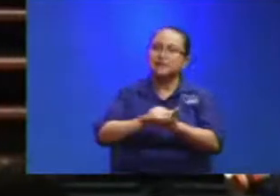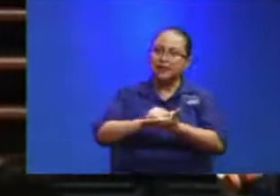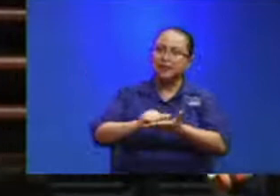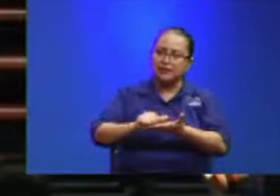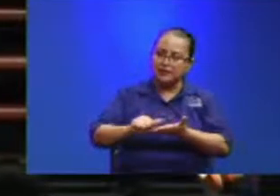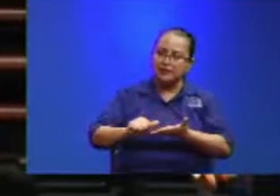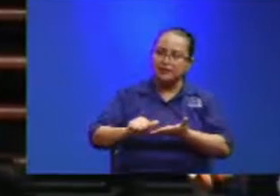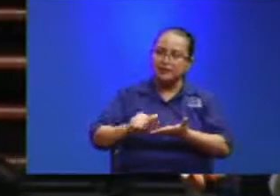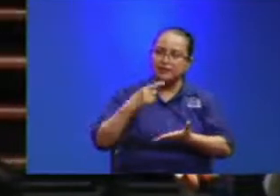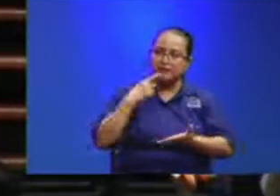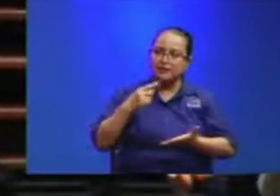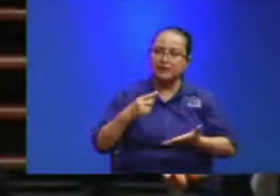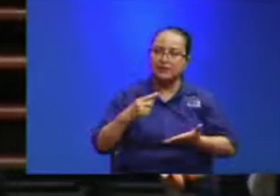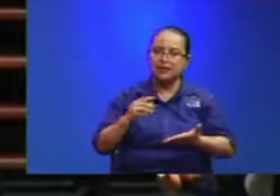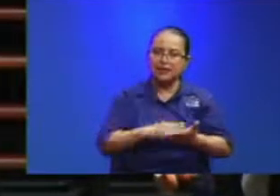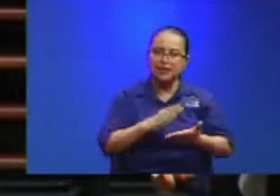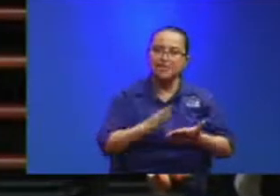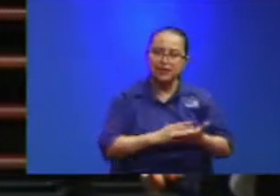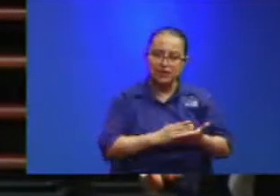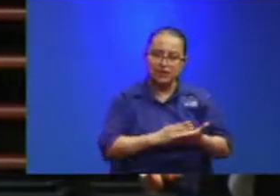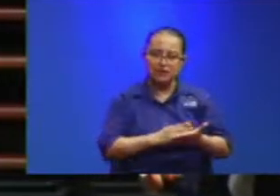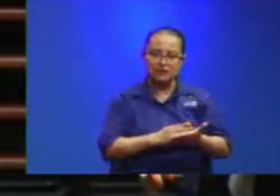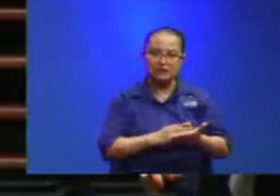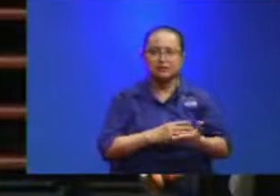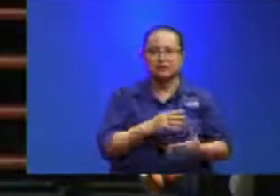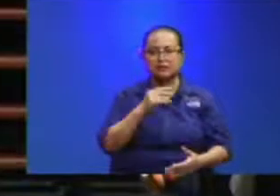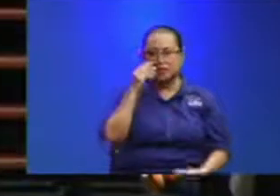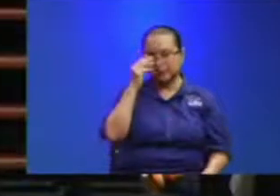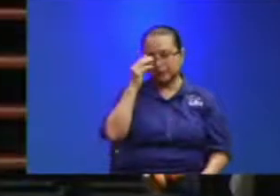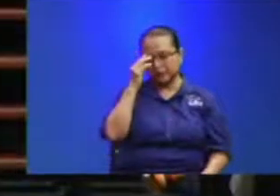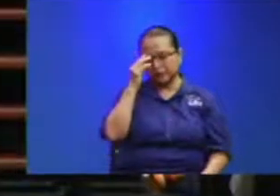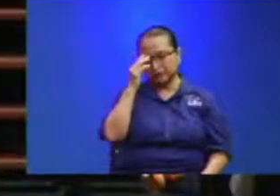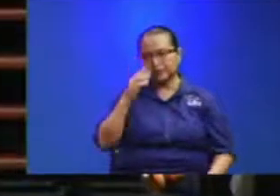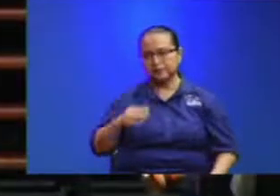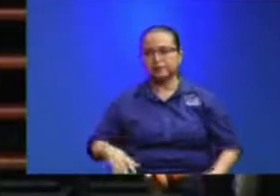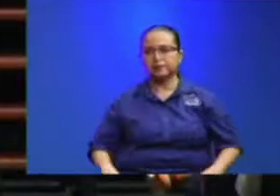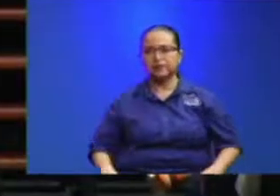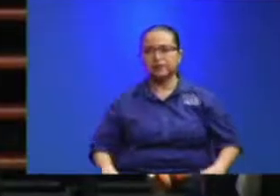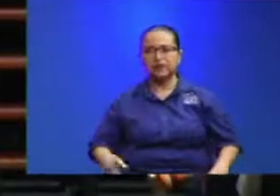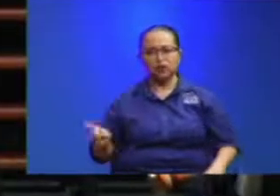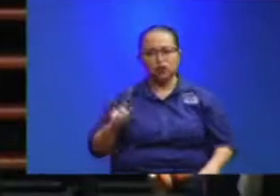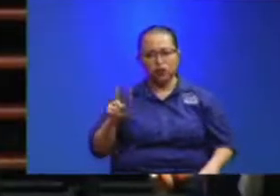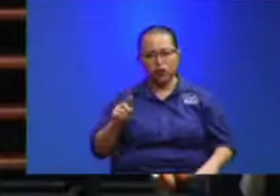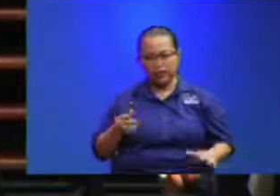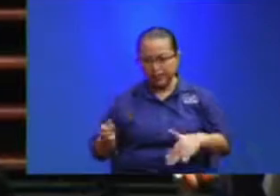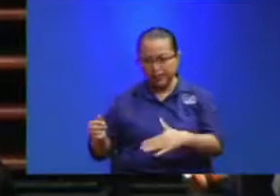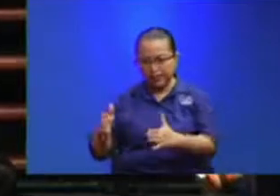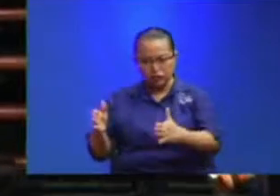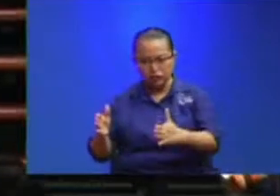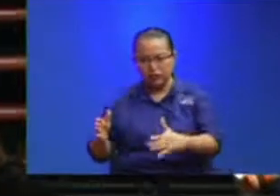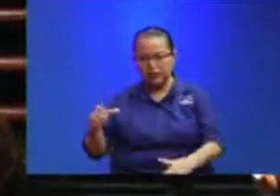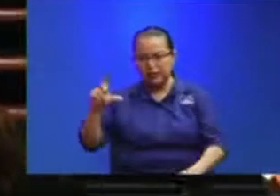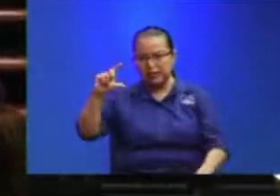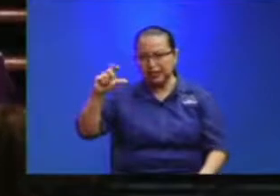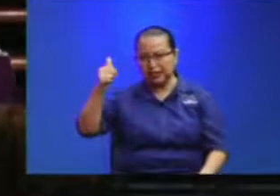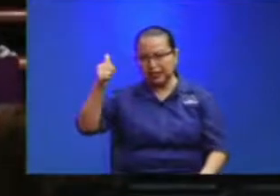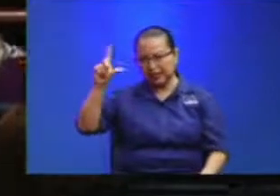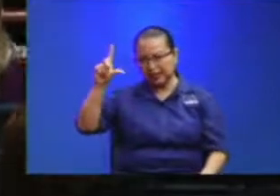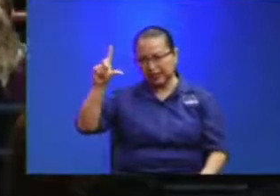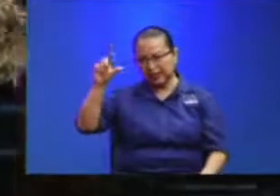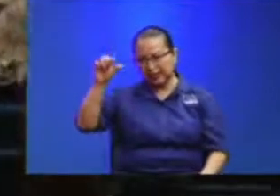no cansa de la paz esa queda aquí y recto pero calzada en la santidad